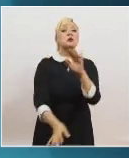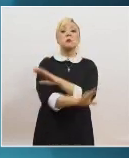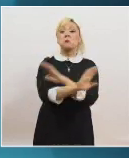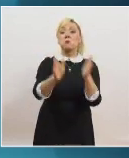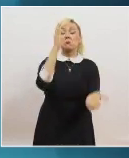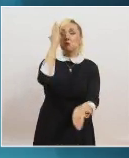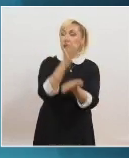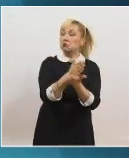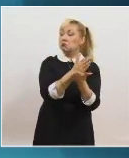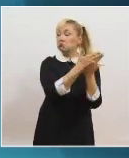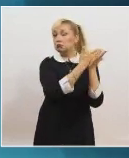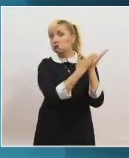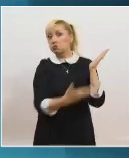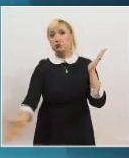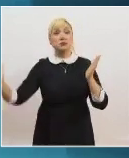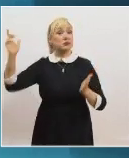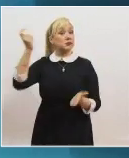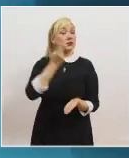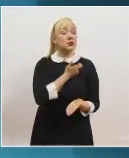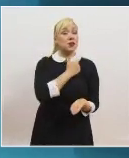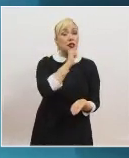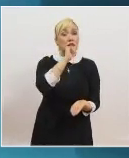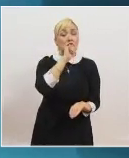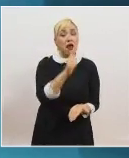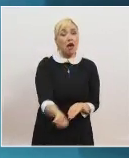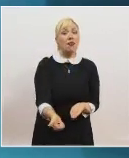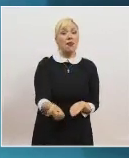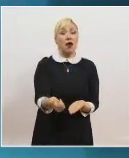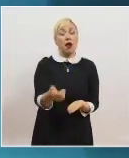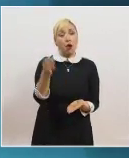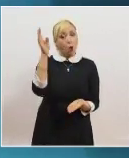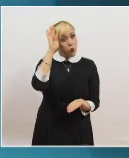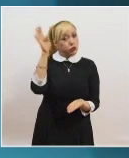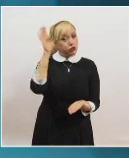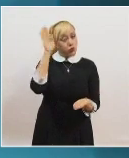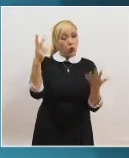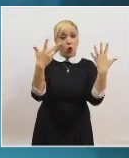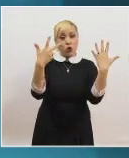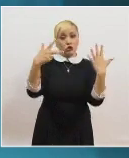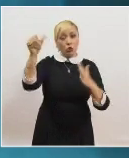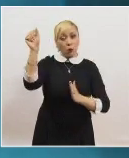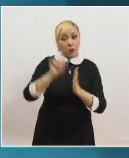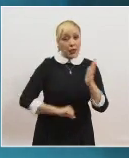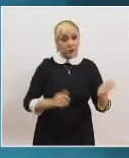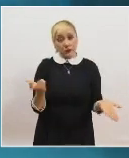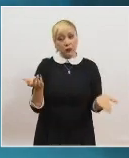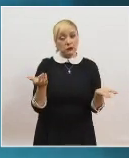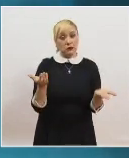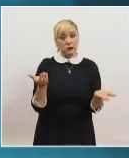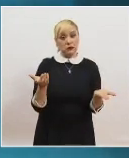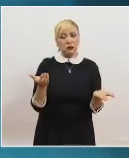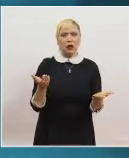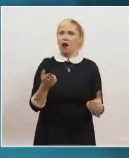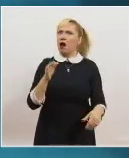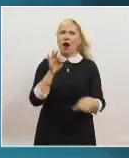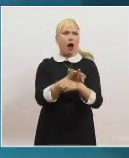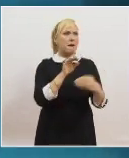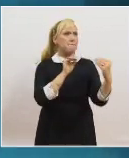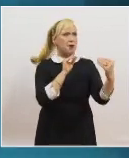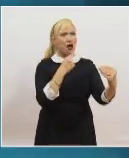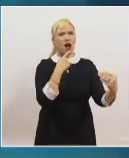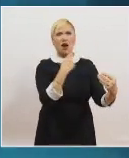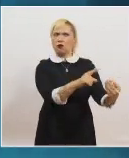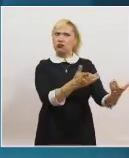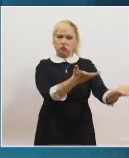posteriormente dejar de recibir el beneficio en los 4 bimestres subsecuentes, por lo que promovió un amparo impugnando